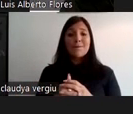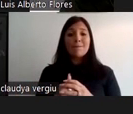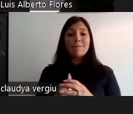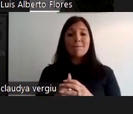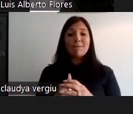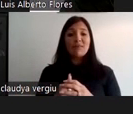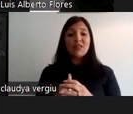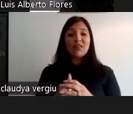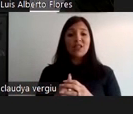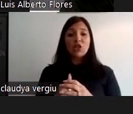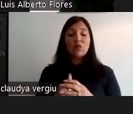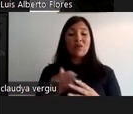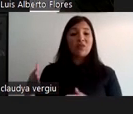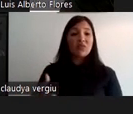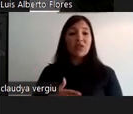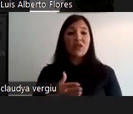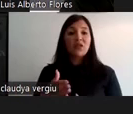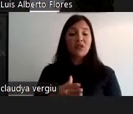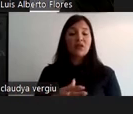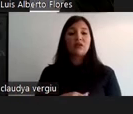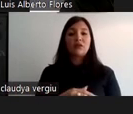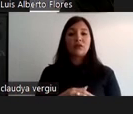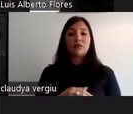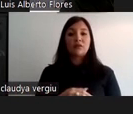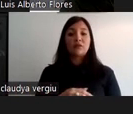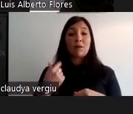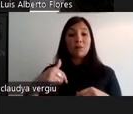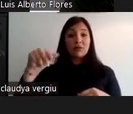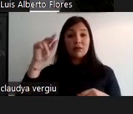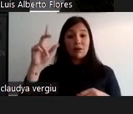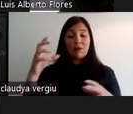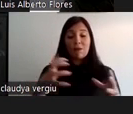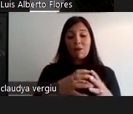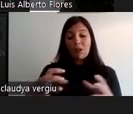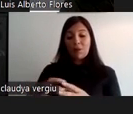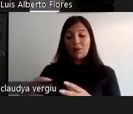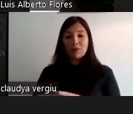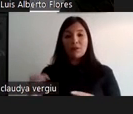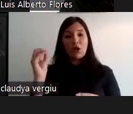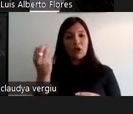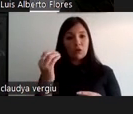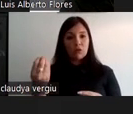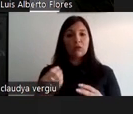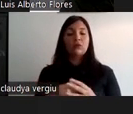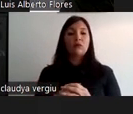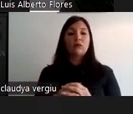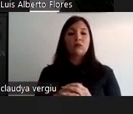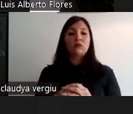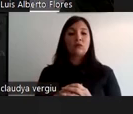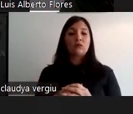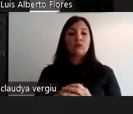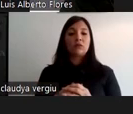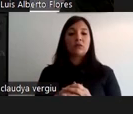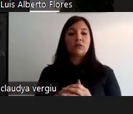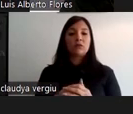está dando la tendencia por las destinos secos frente no principalmente en los grupos generacionales más jóvenes que está relacionado con el turismo verde en donde